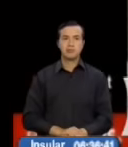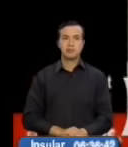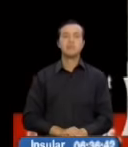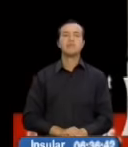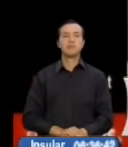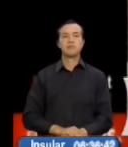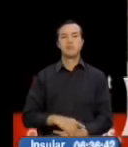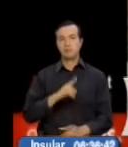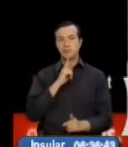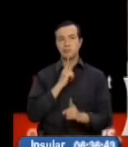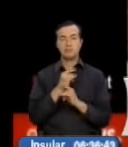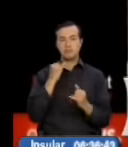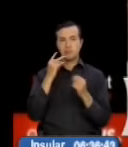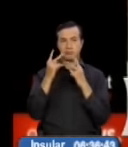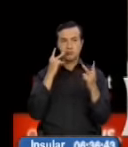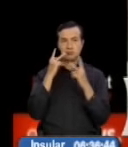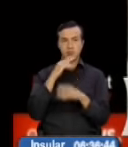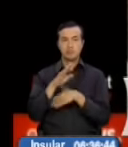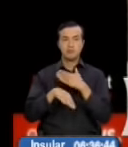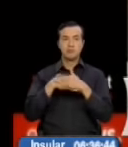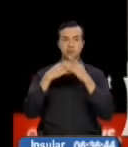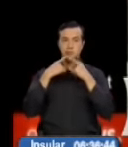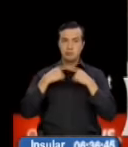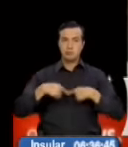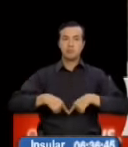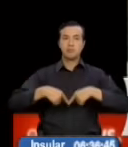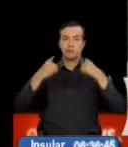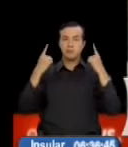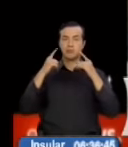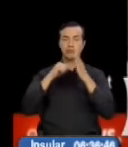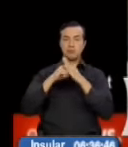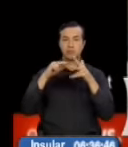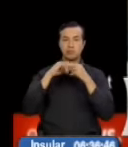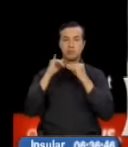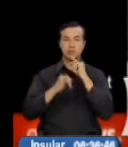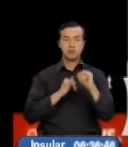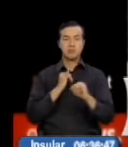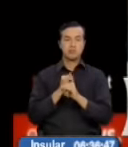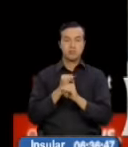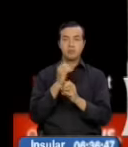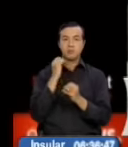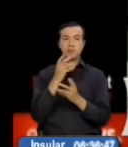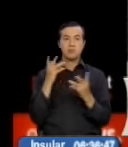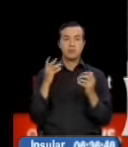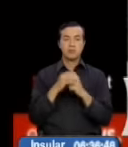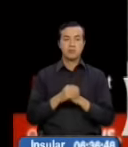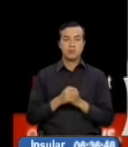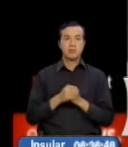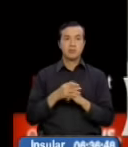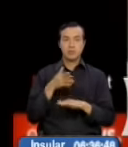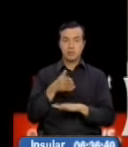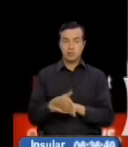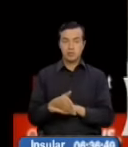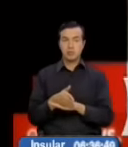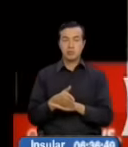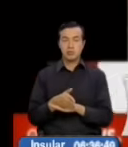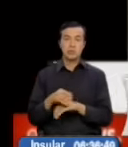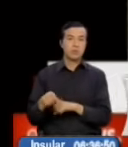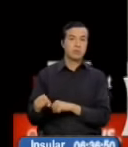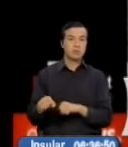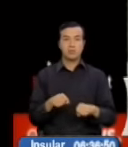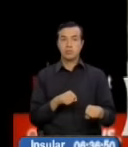Así es, Vanessa, y bueno, estamos pendientes del pronunciamiento de la Cancillería. También debemos informar que posterior a ese